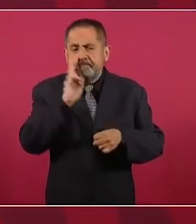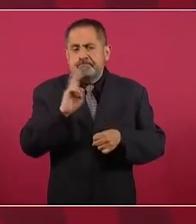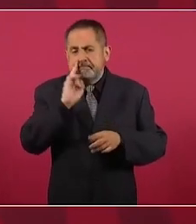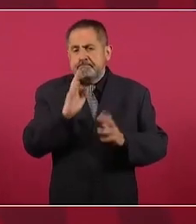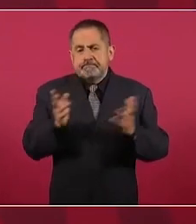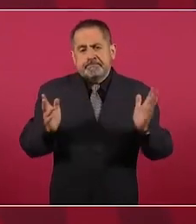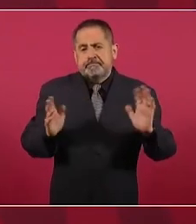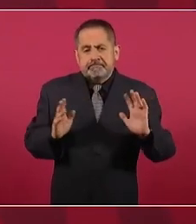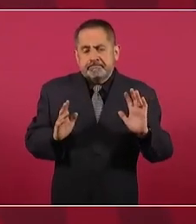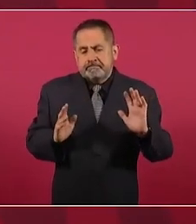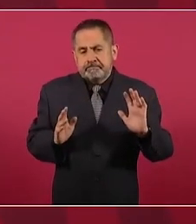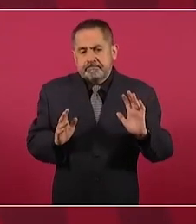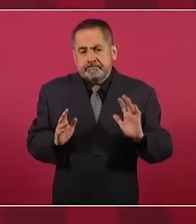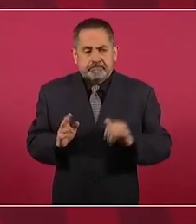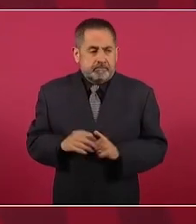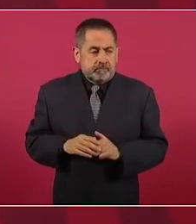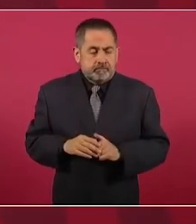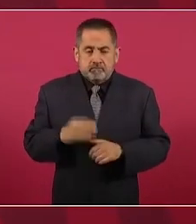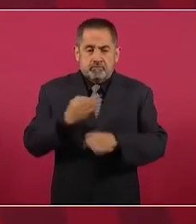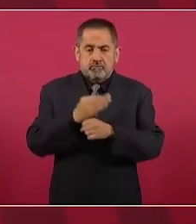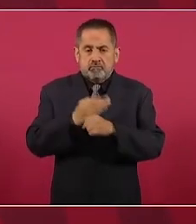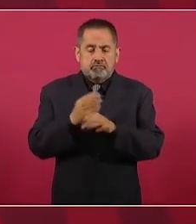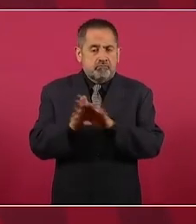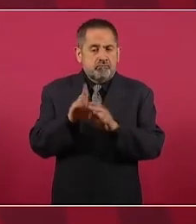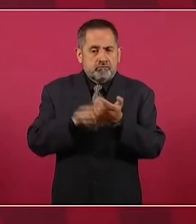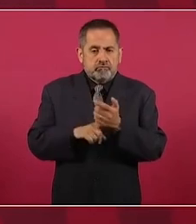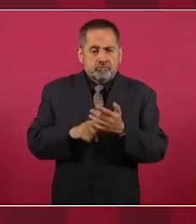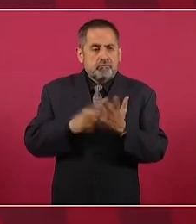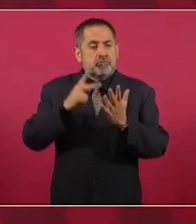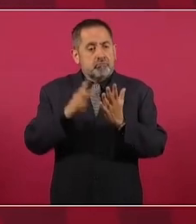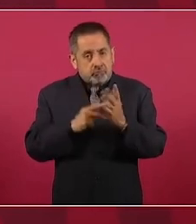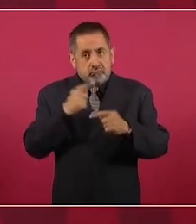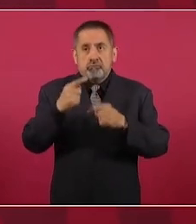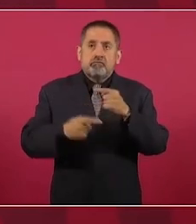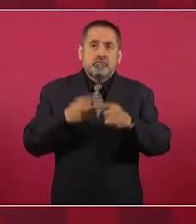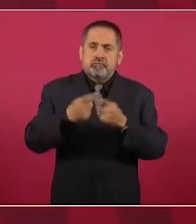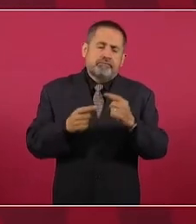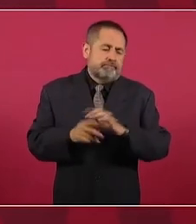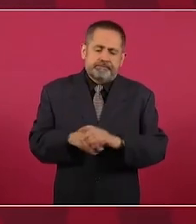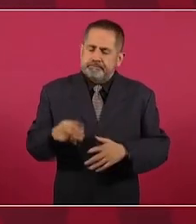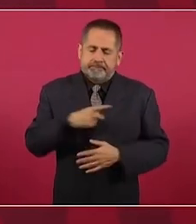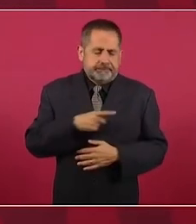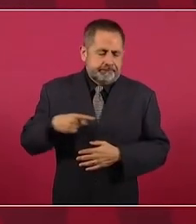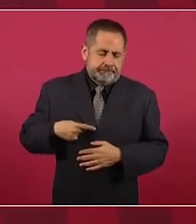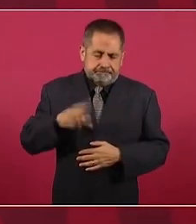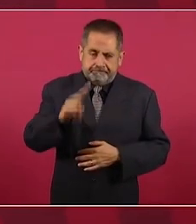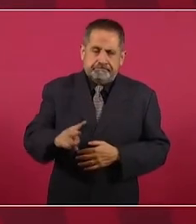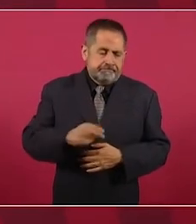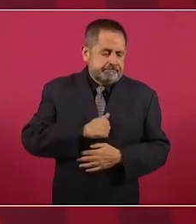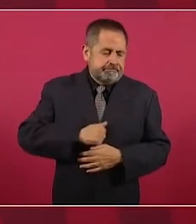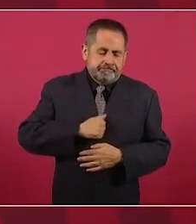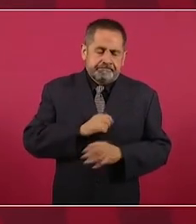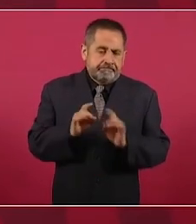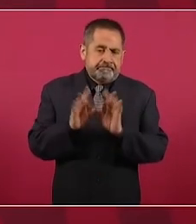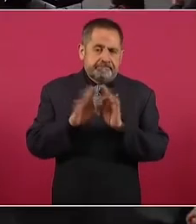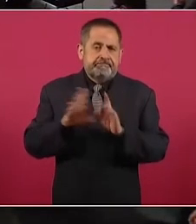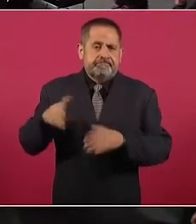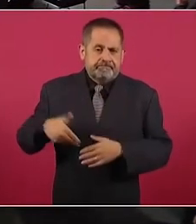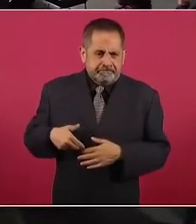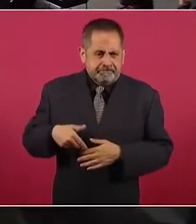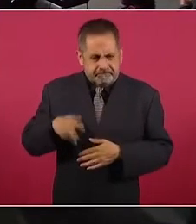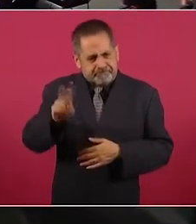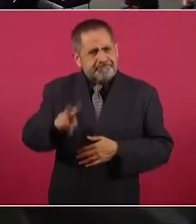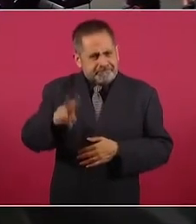de evitar que ocurran estos accidentes lamentables, ¿no? Y lo estamos